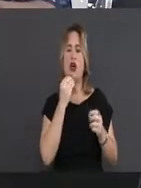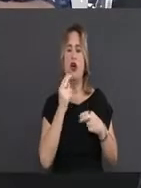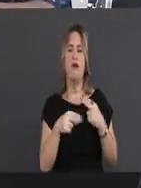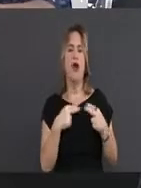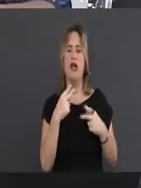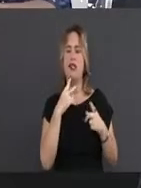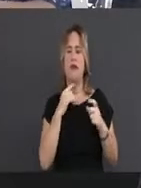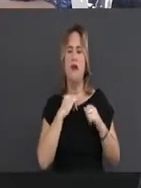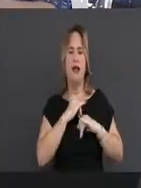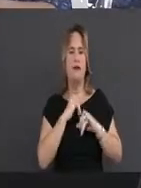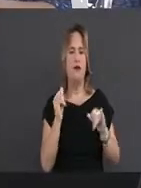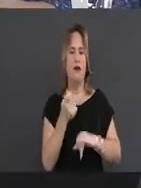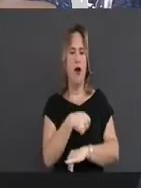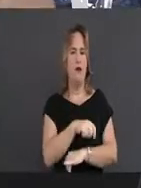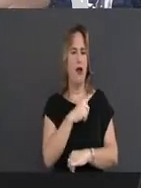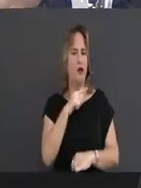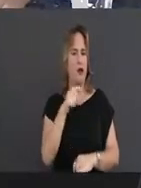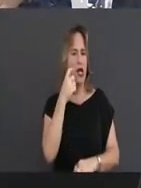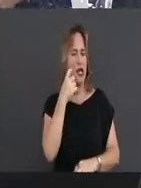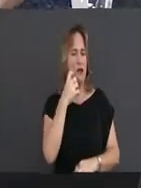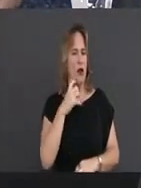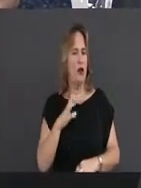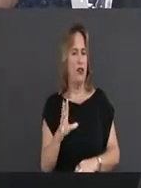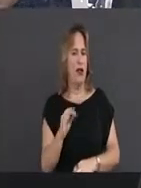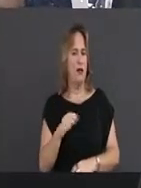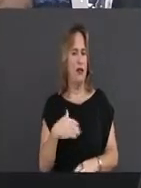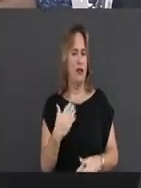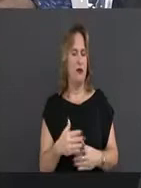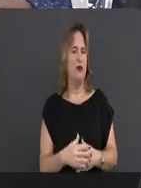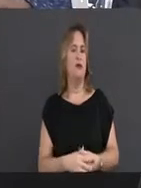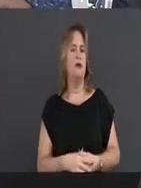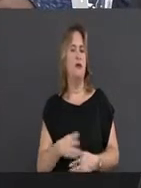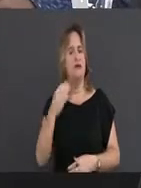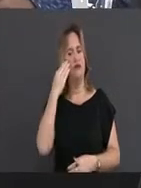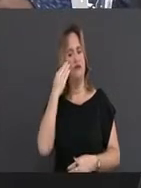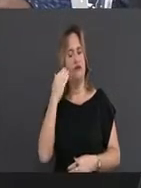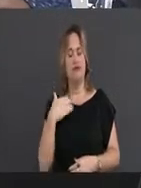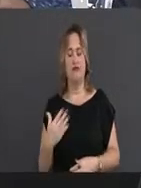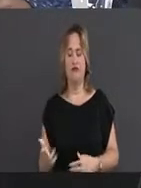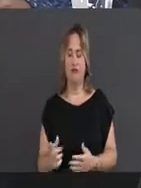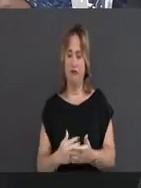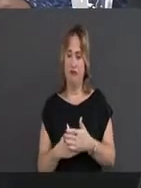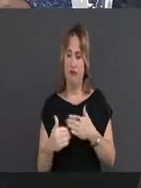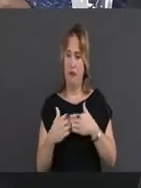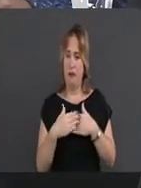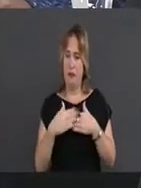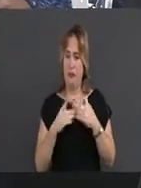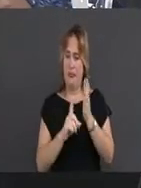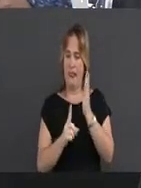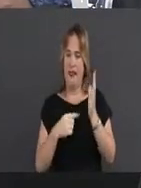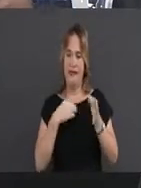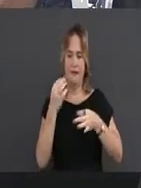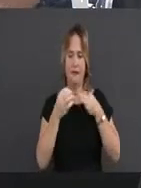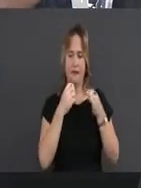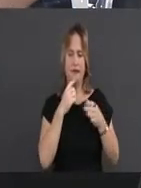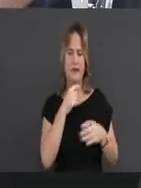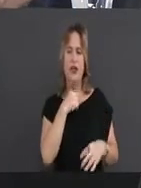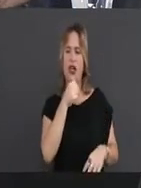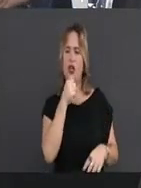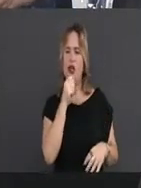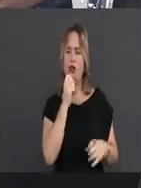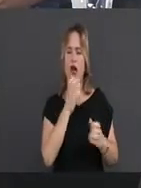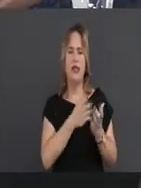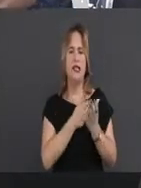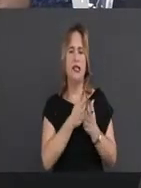para mantener al tanto a la población es importante en estas circunstancias. Gracias a la empresa eléctrica por aclarar algunas dudas, hay que darle seguimiento